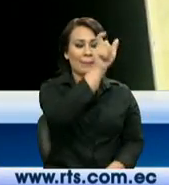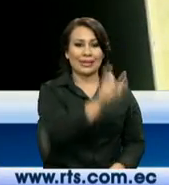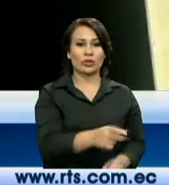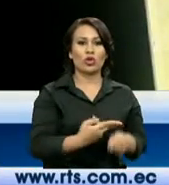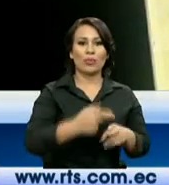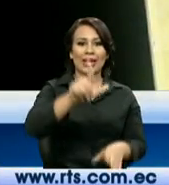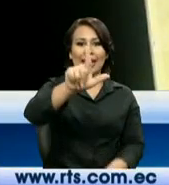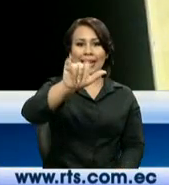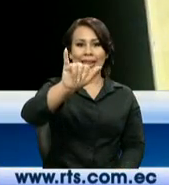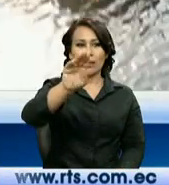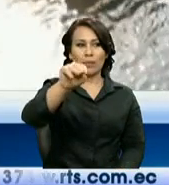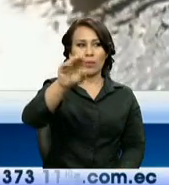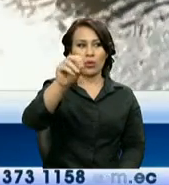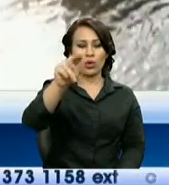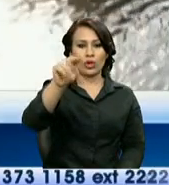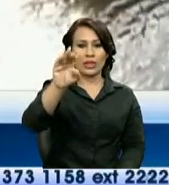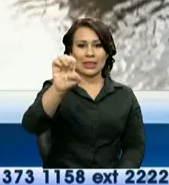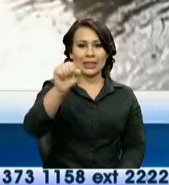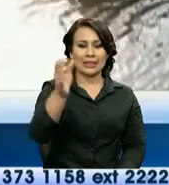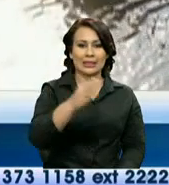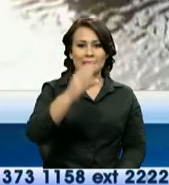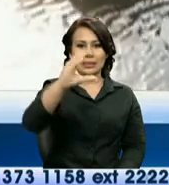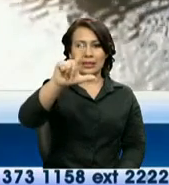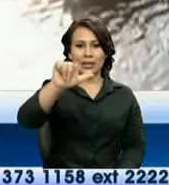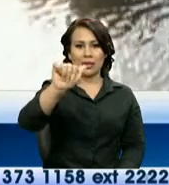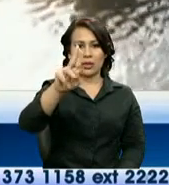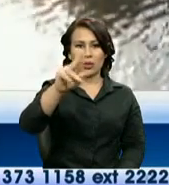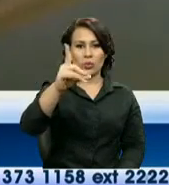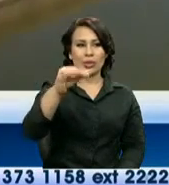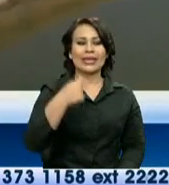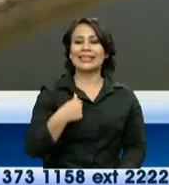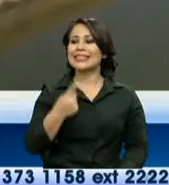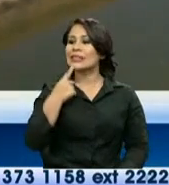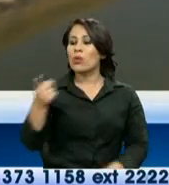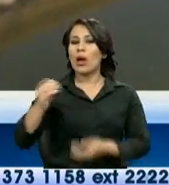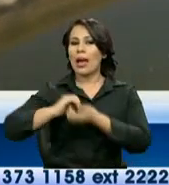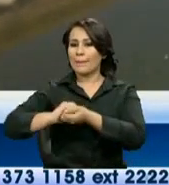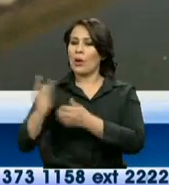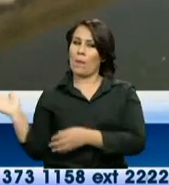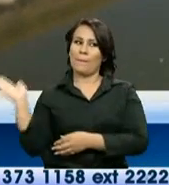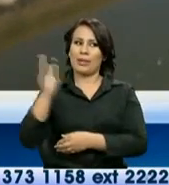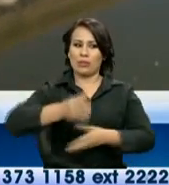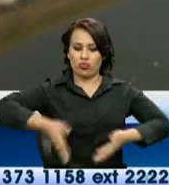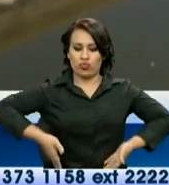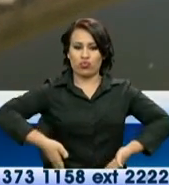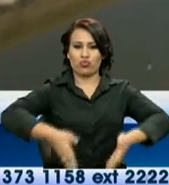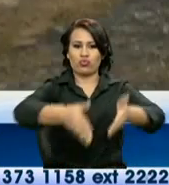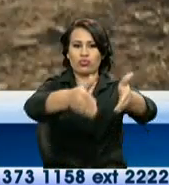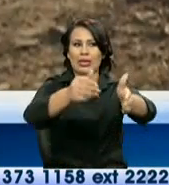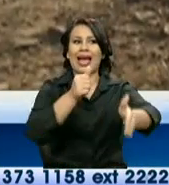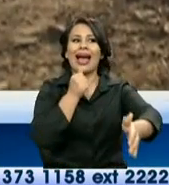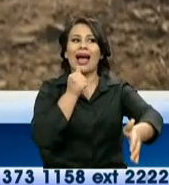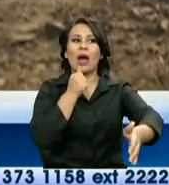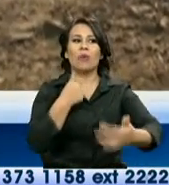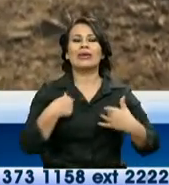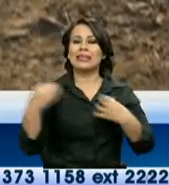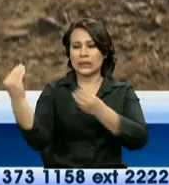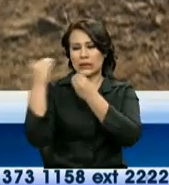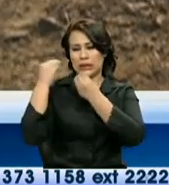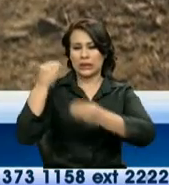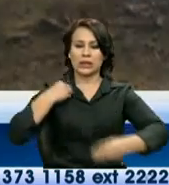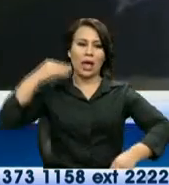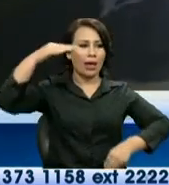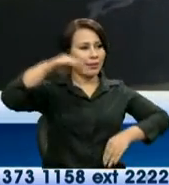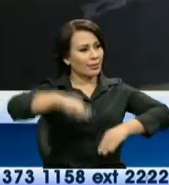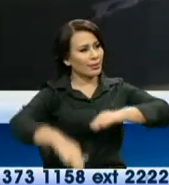de 30 años, quien en horas de la tarde le pidió a un amigo que lo acompañe al canal de agua del trasvase para que le enseñe a